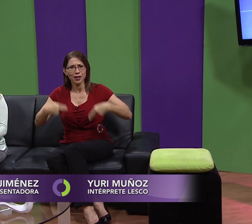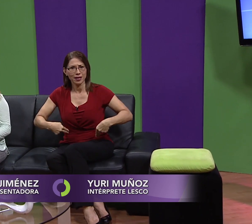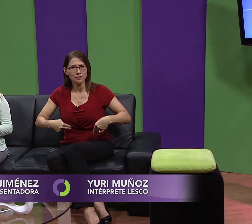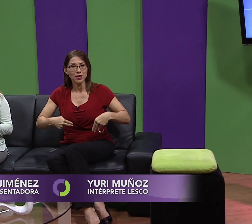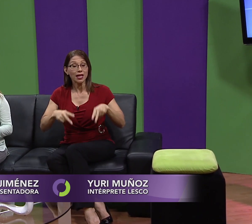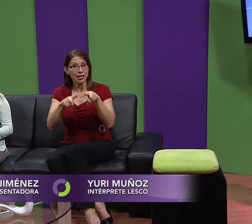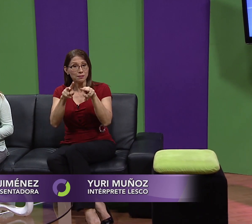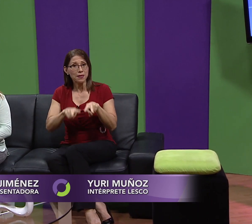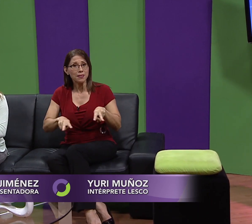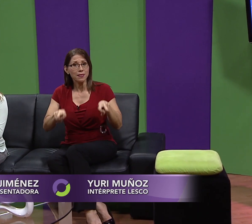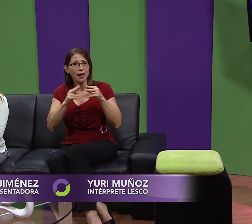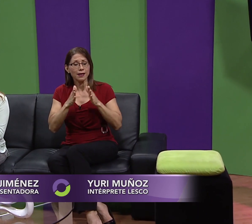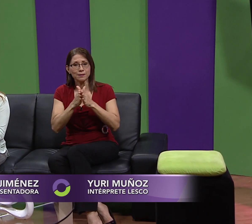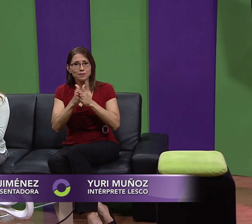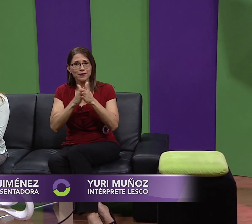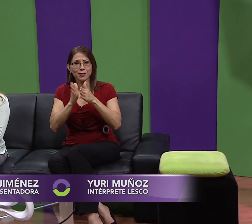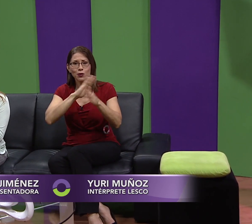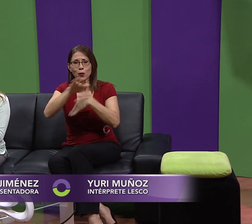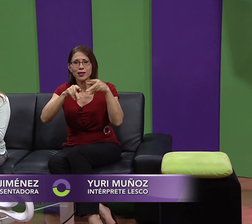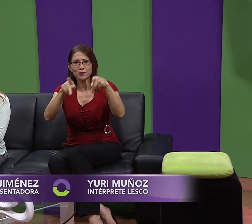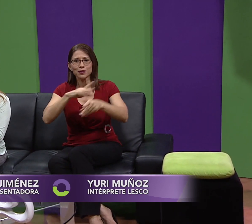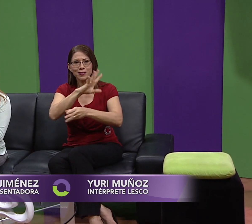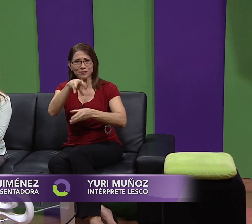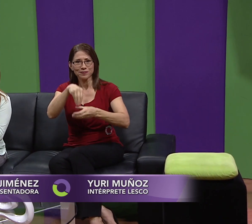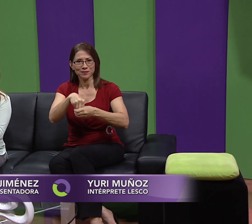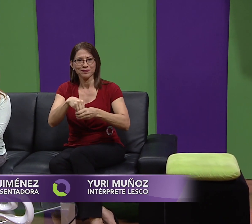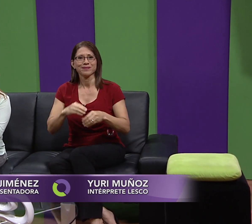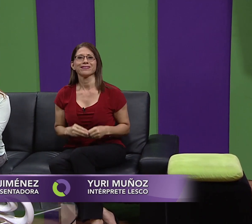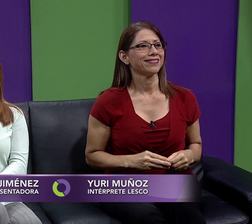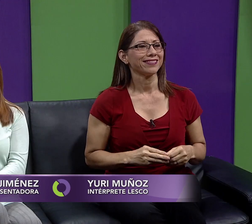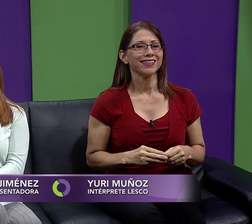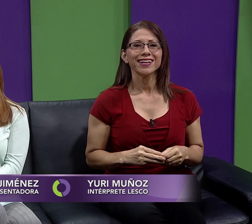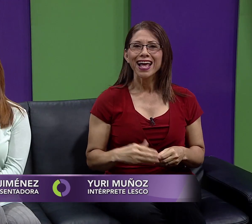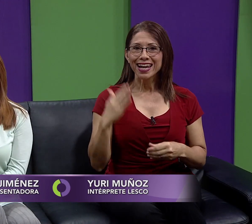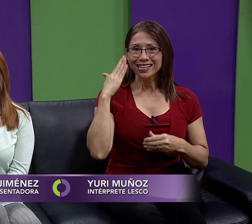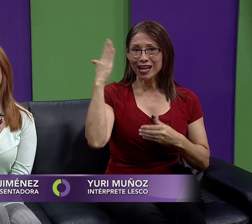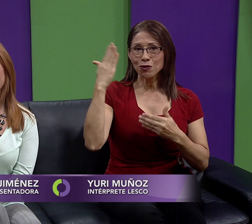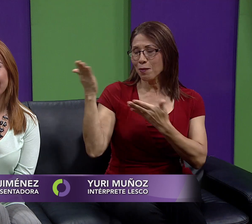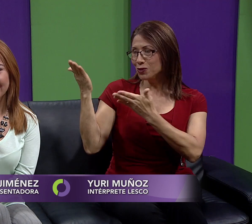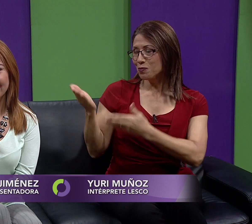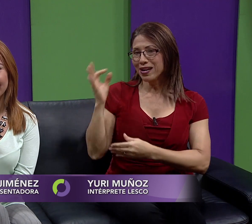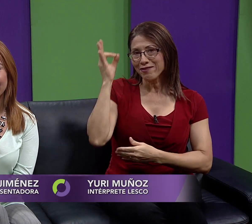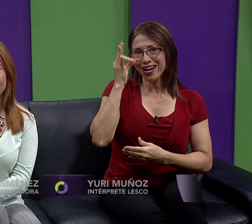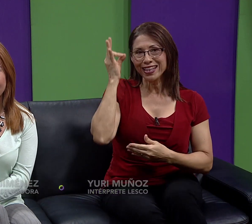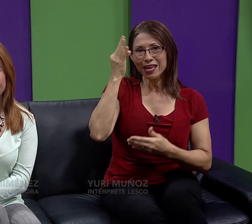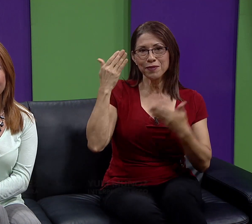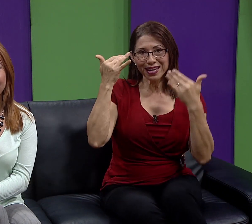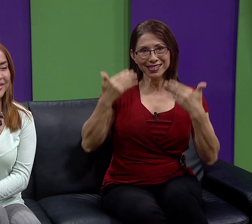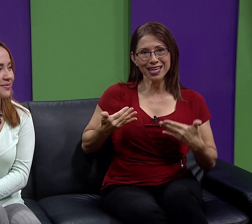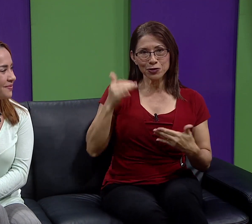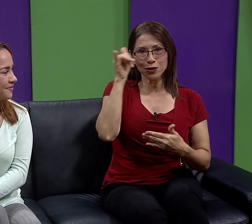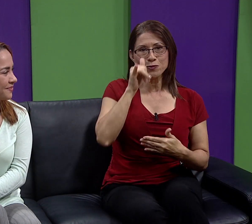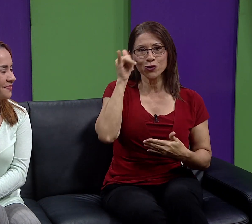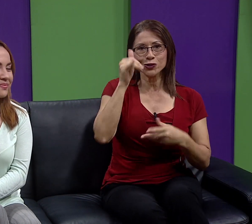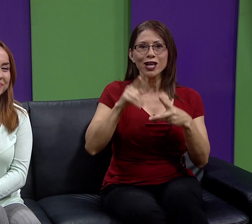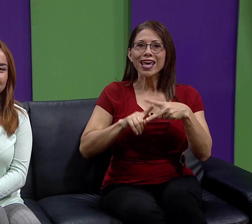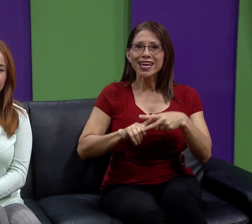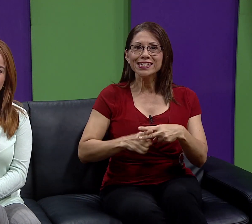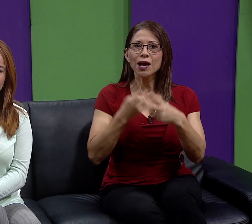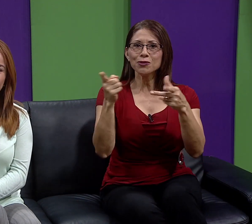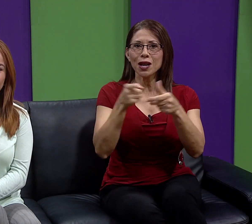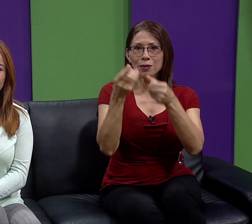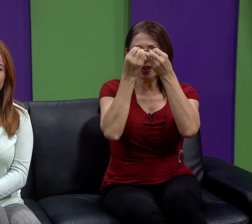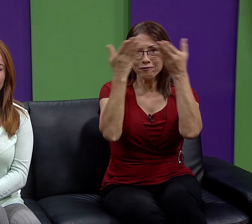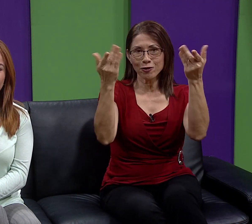humana y las ventajas de la inclusión de todas las personas. Les saludamos María Fernanda Jiménez y Yuri Muñoz.